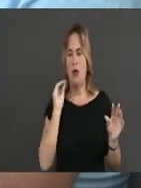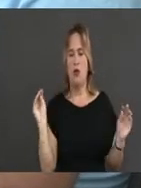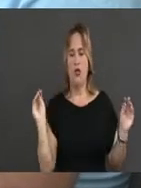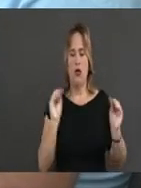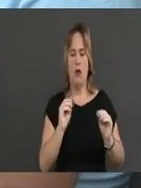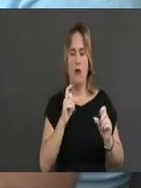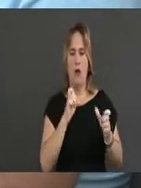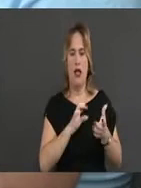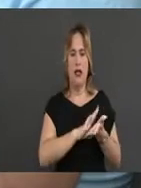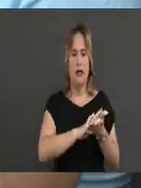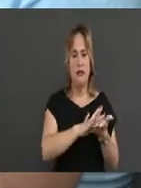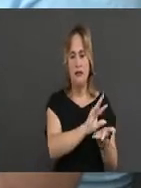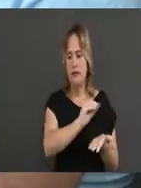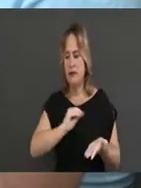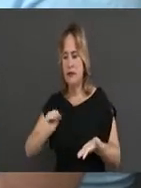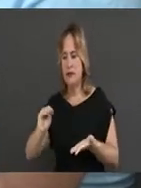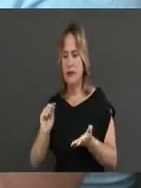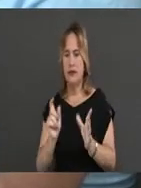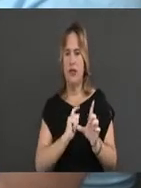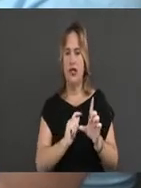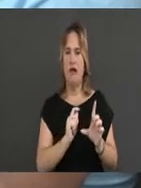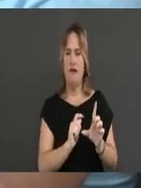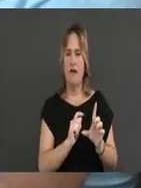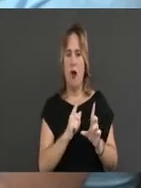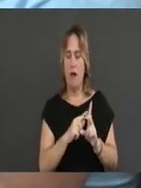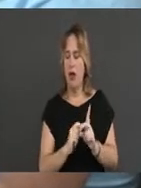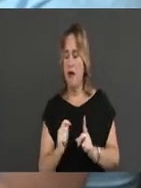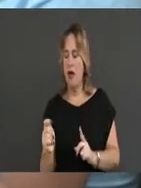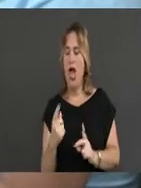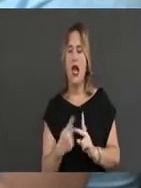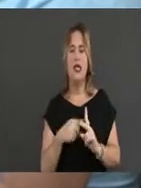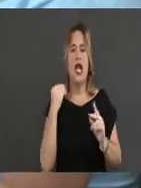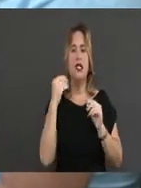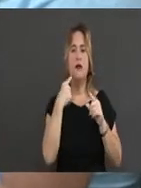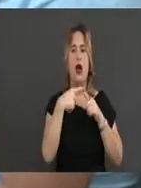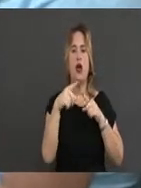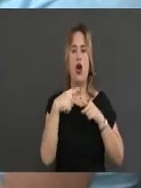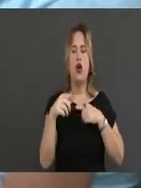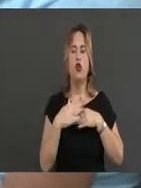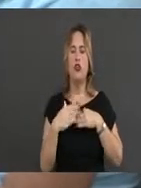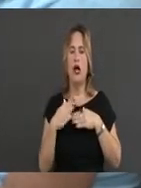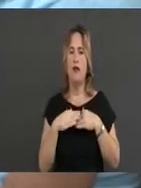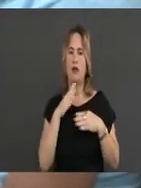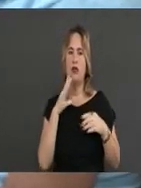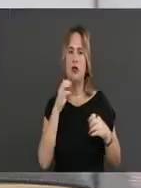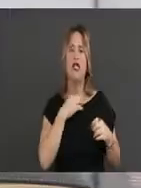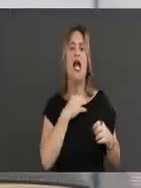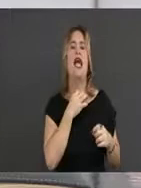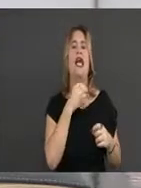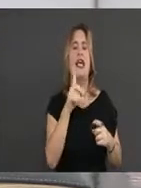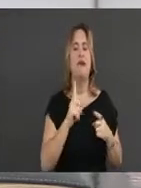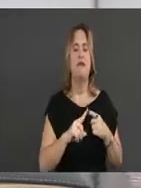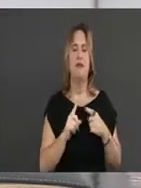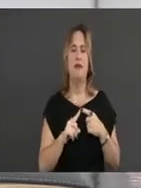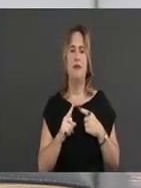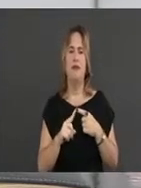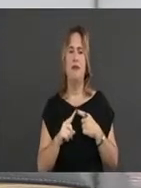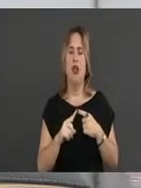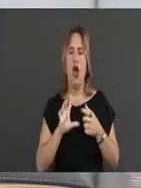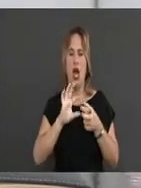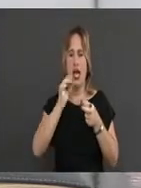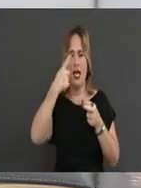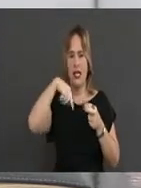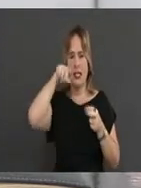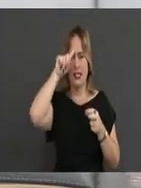servicio de caja extra. Y además se hace la evaluación con otros organismos, dígase por ejemplo el caso de los puntos de gas